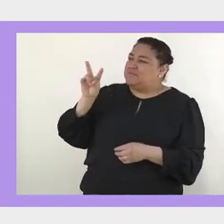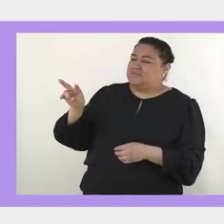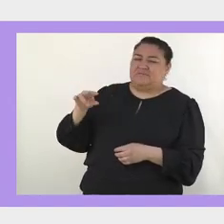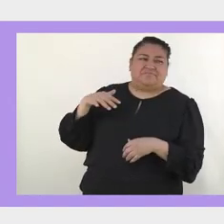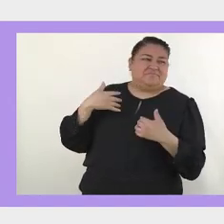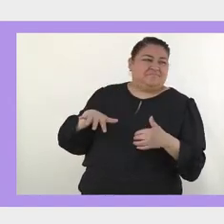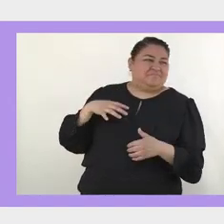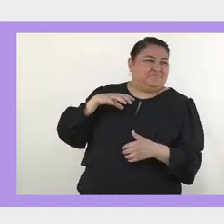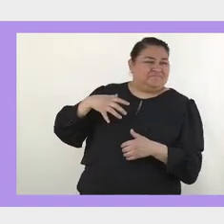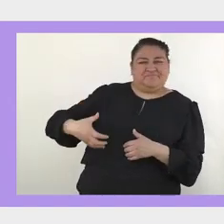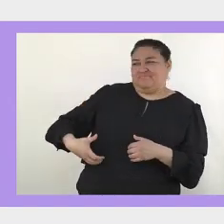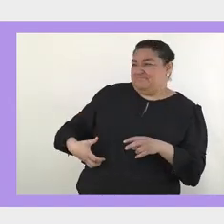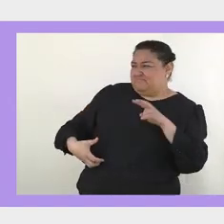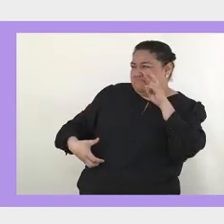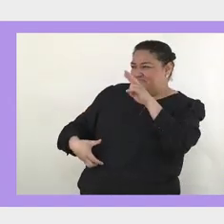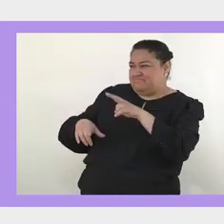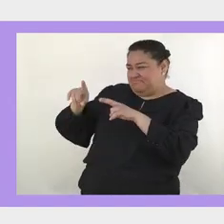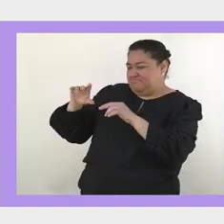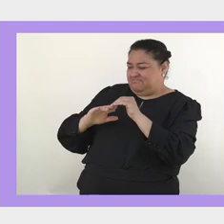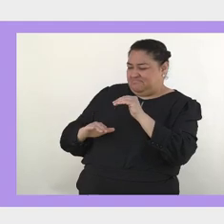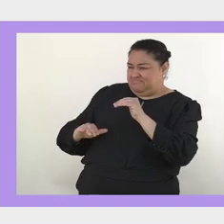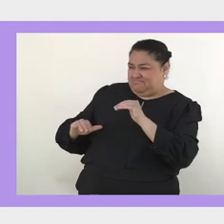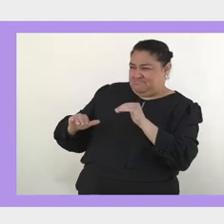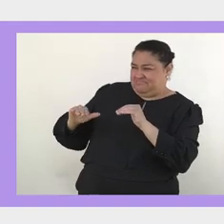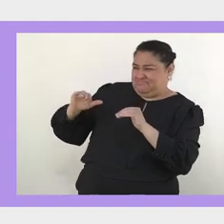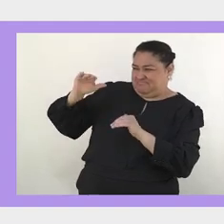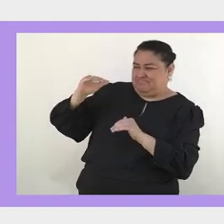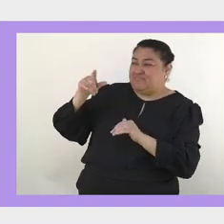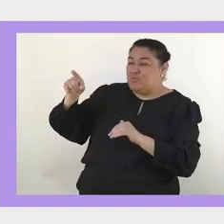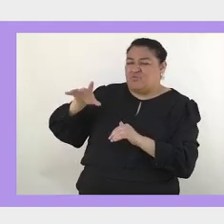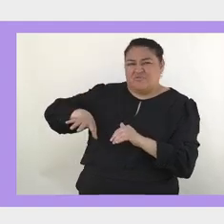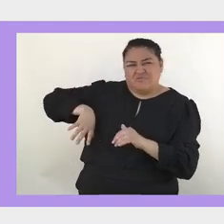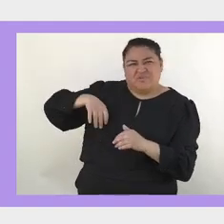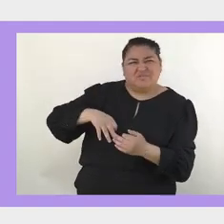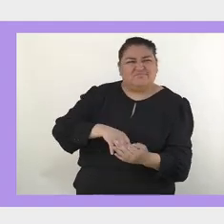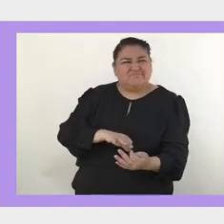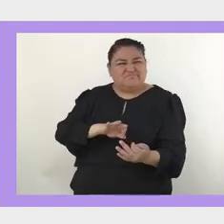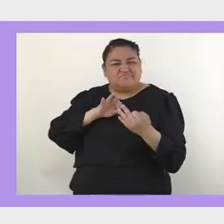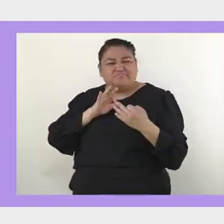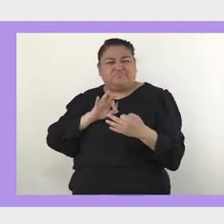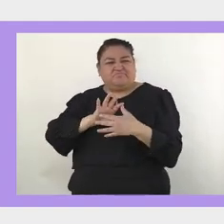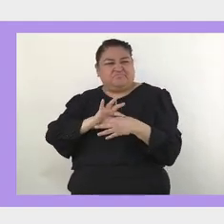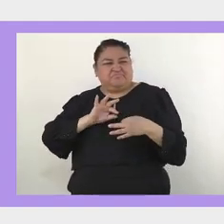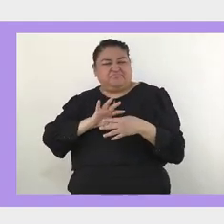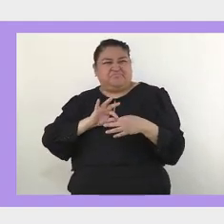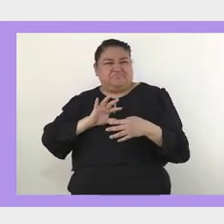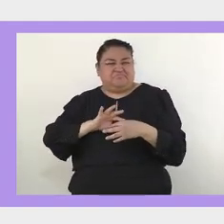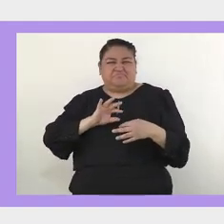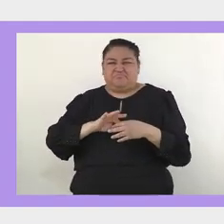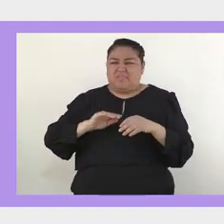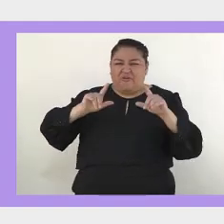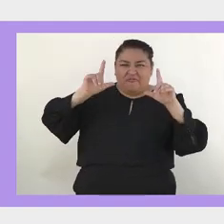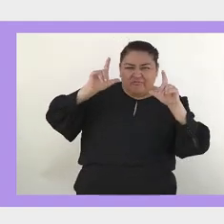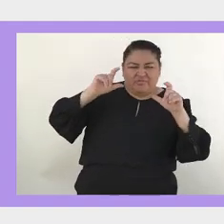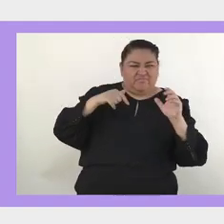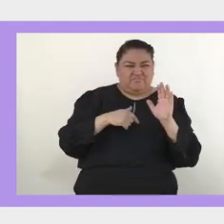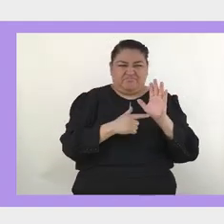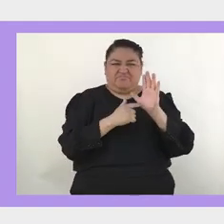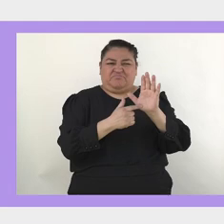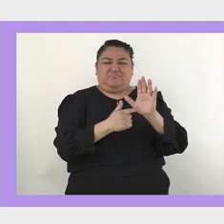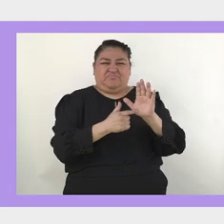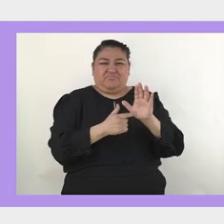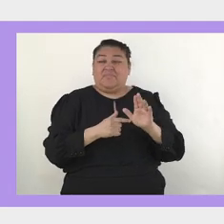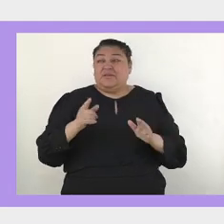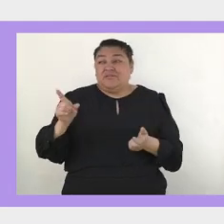todos los que estamos aquí porque estás teniendo el valor de alzar la voz de decir esto es mi proyecto